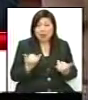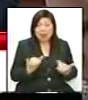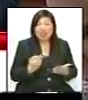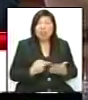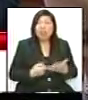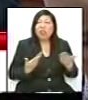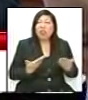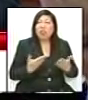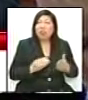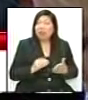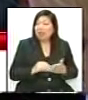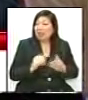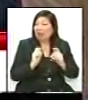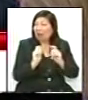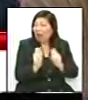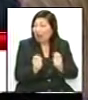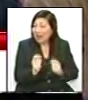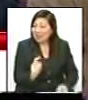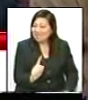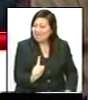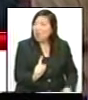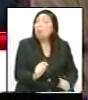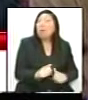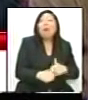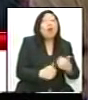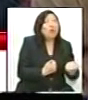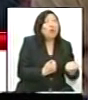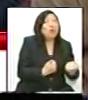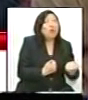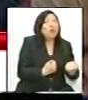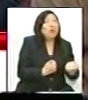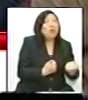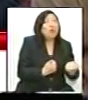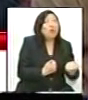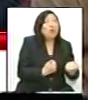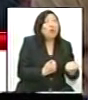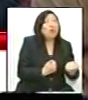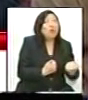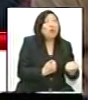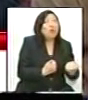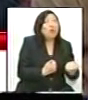en donde se da una dádiva. Puede haber otras formas de corrupción.